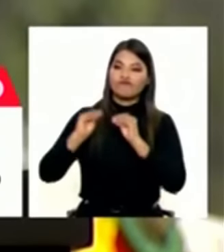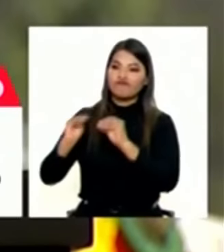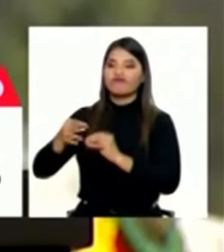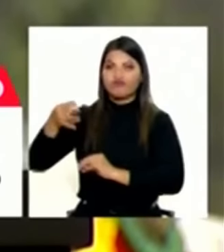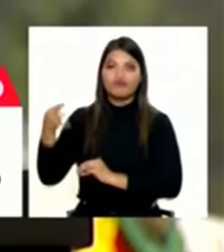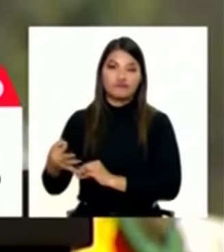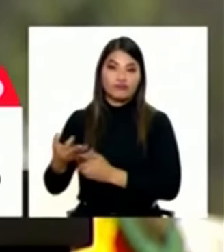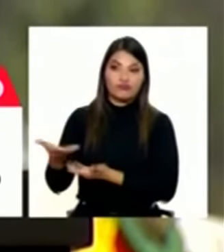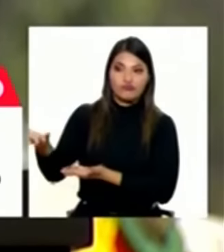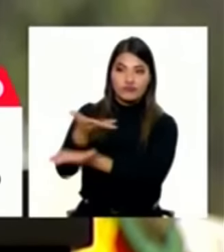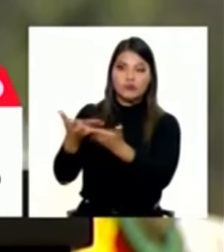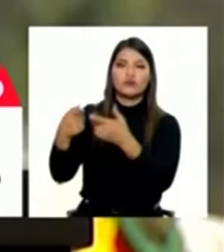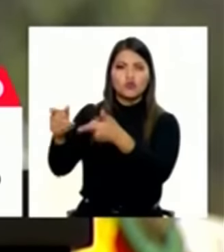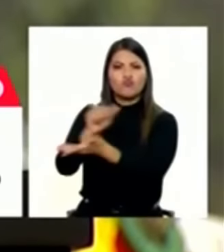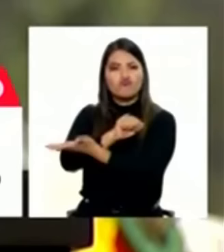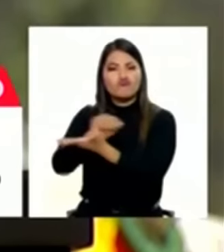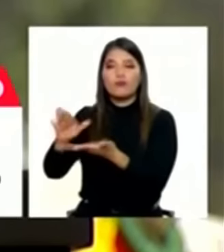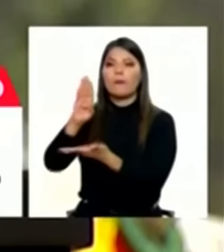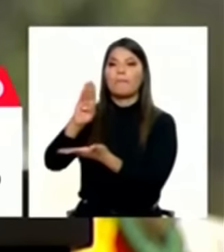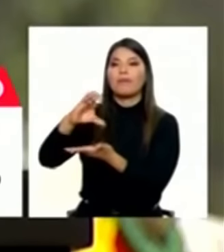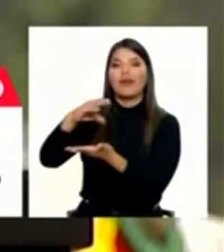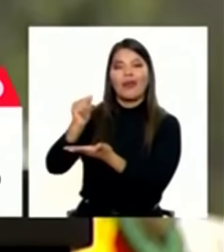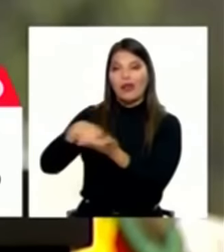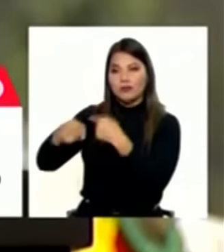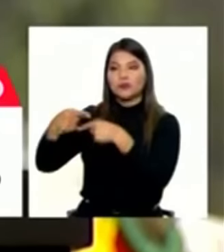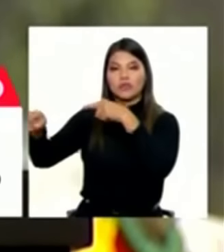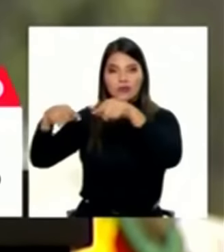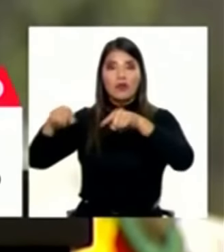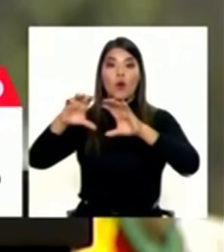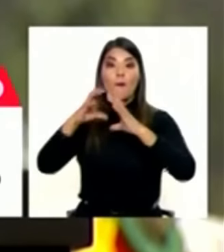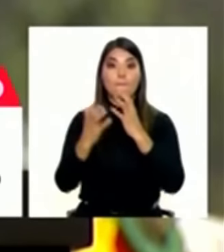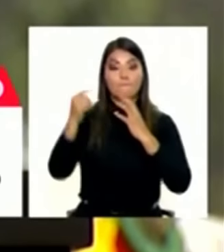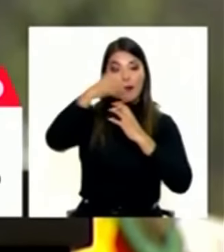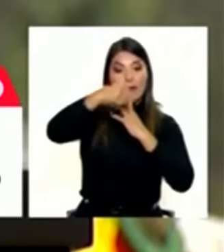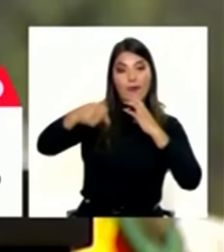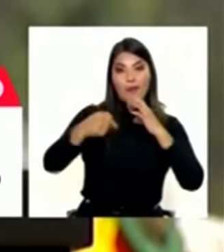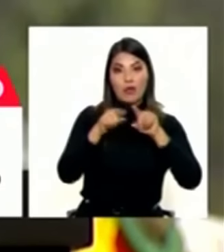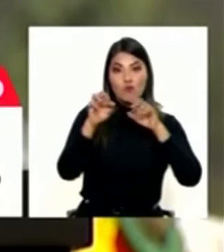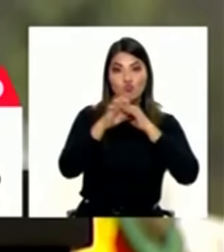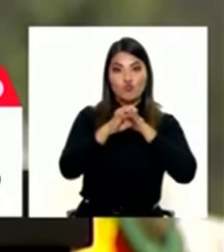Tenemos personal becado y de intercambio en diferentes partes del mundo,